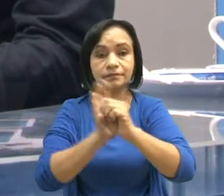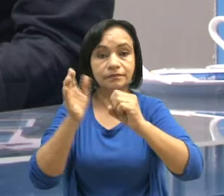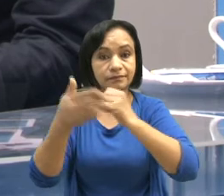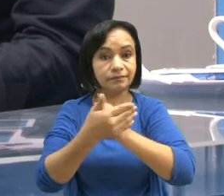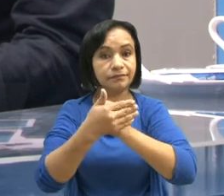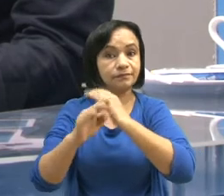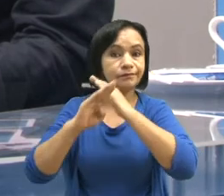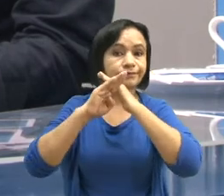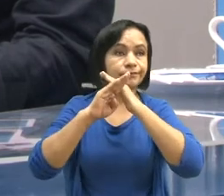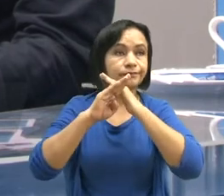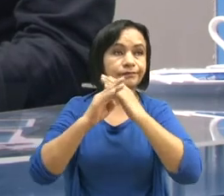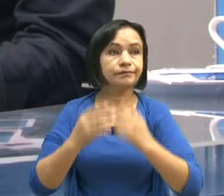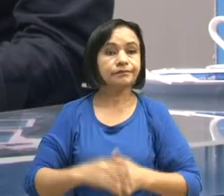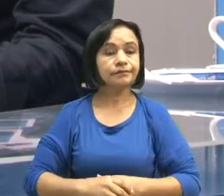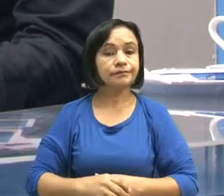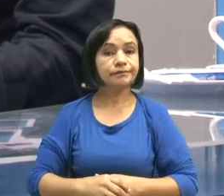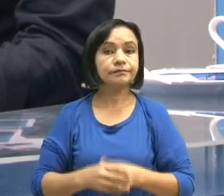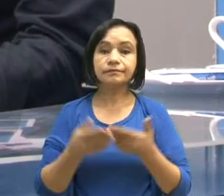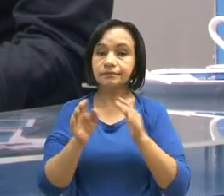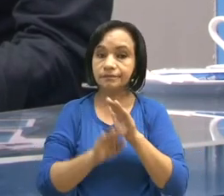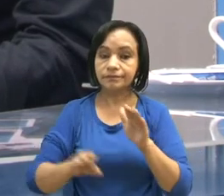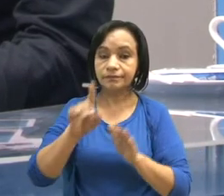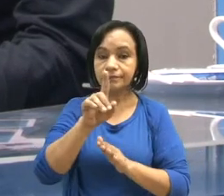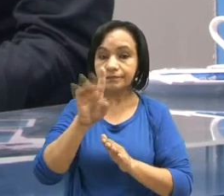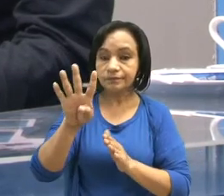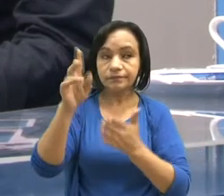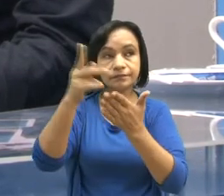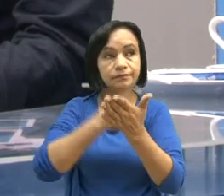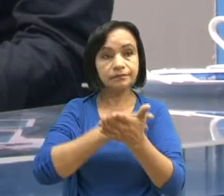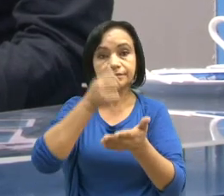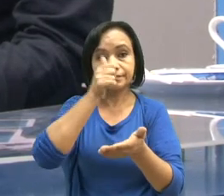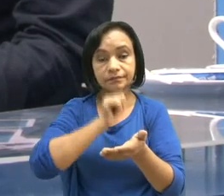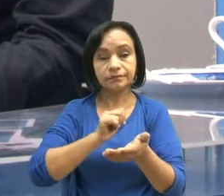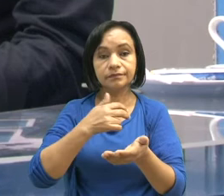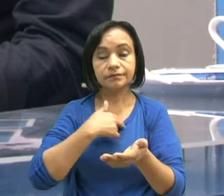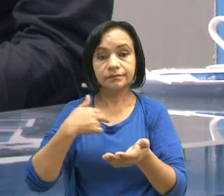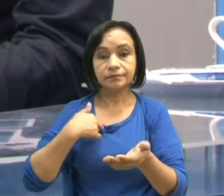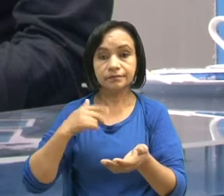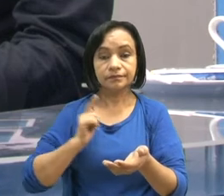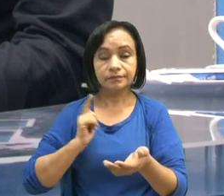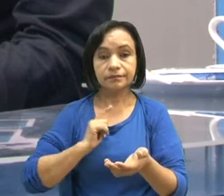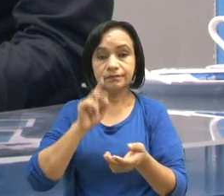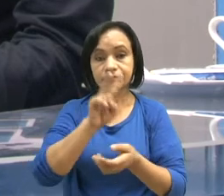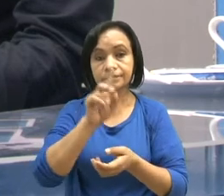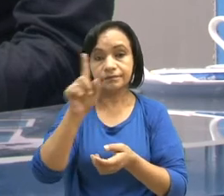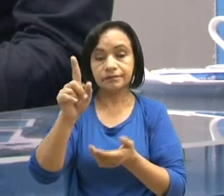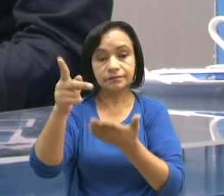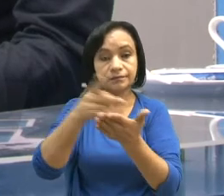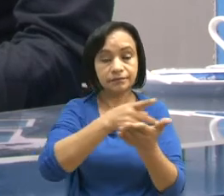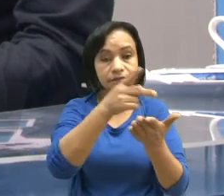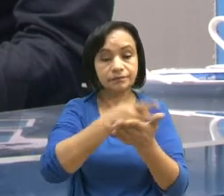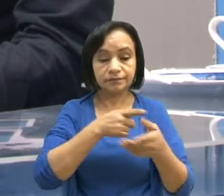COVID. Además, Elmer, de los 14 proyectos de agua potable, nosotros vamos a tener intervención en 21 proyectos de